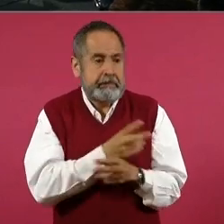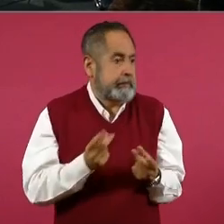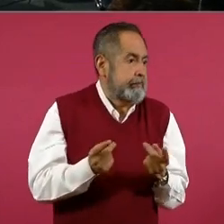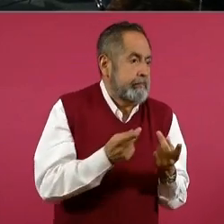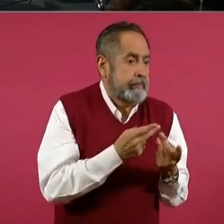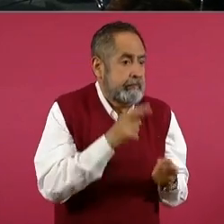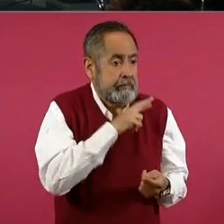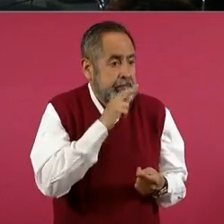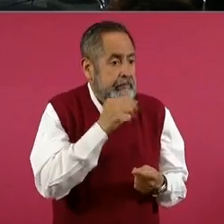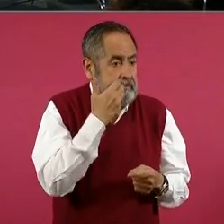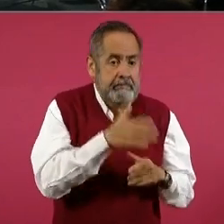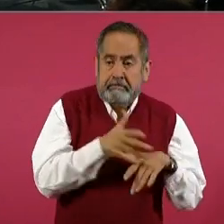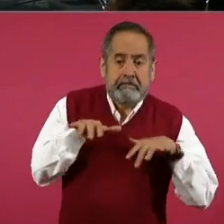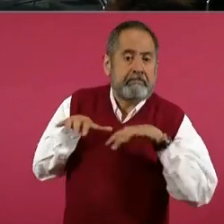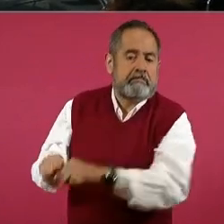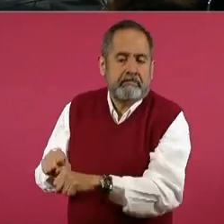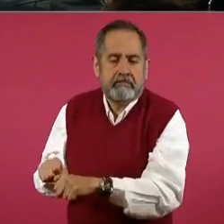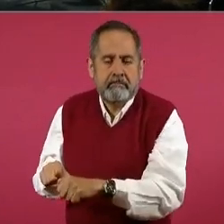detenerlo,